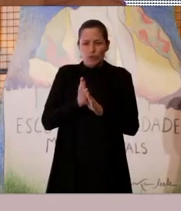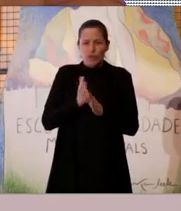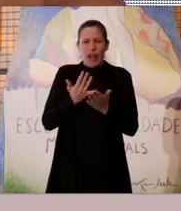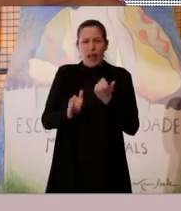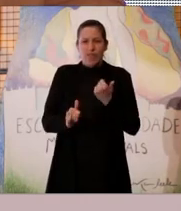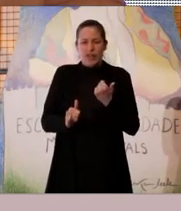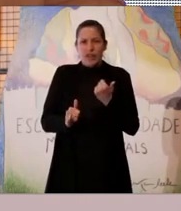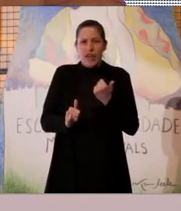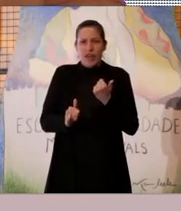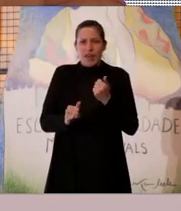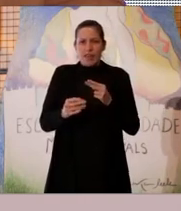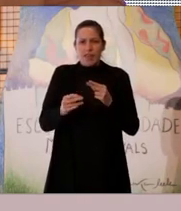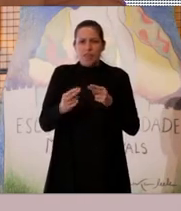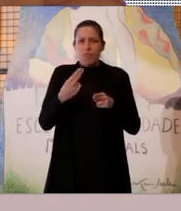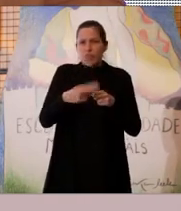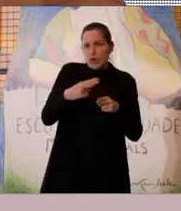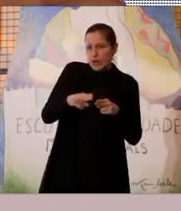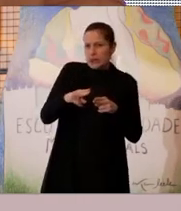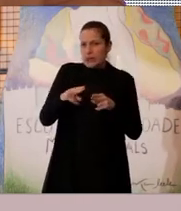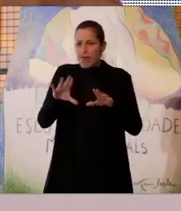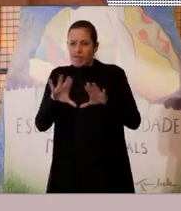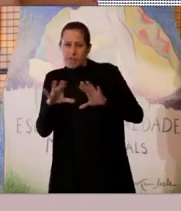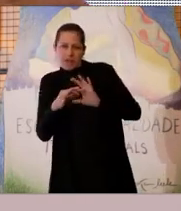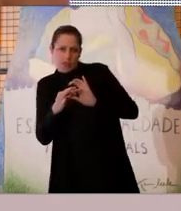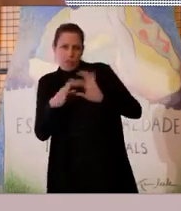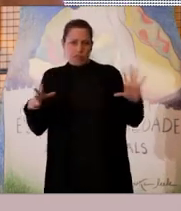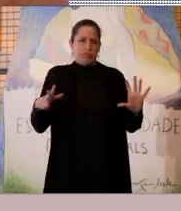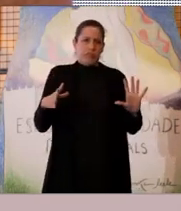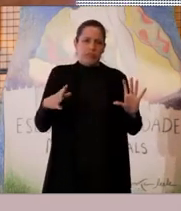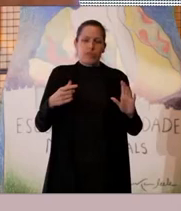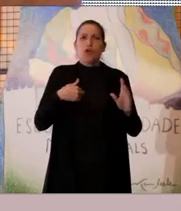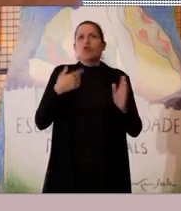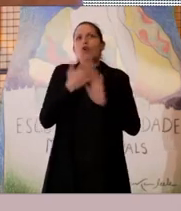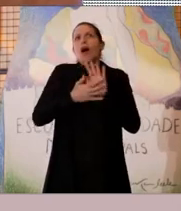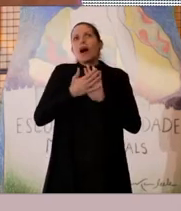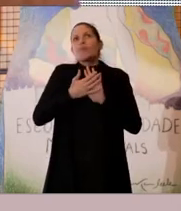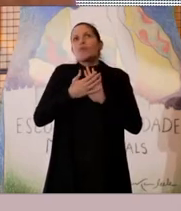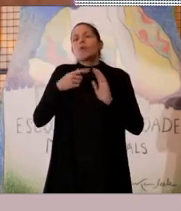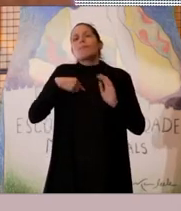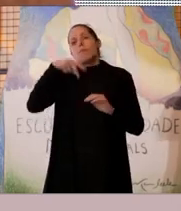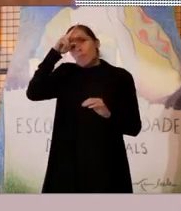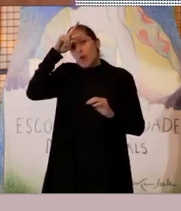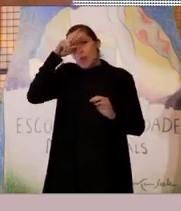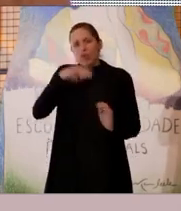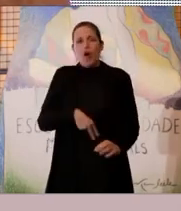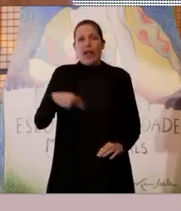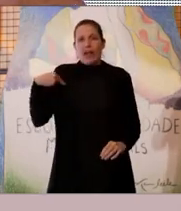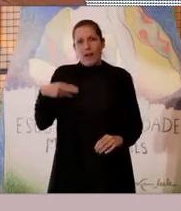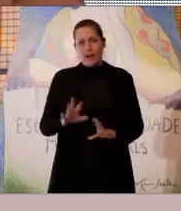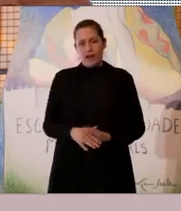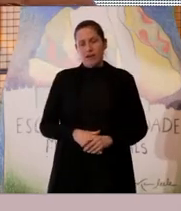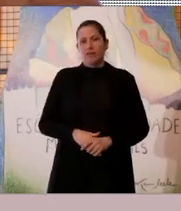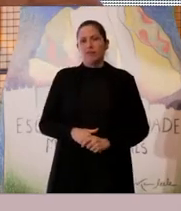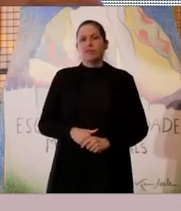la reivindicaciones feministas Y eso también me preocupa estoy hablando de Preocupaciones en general y creo que son